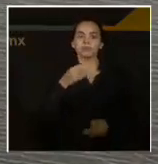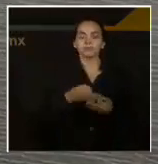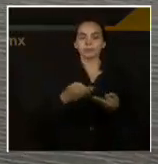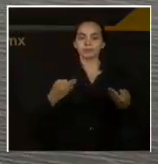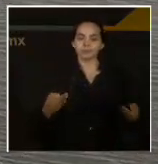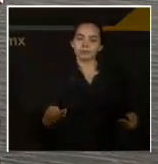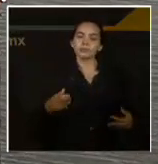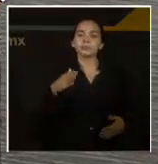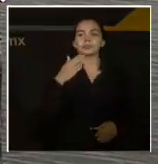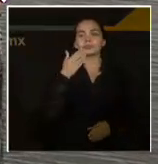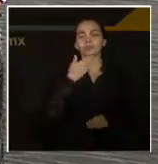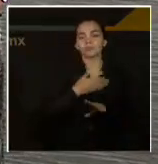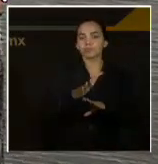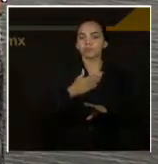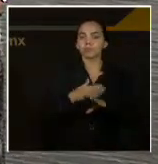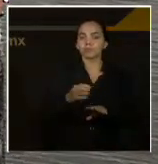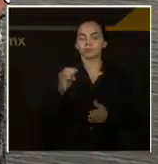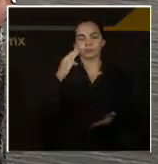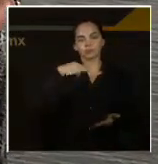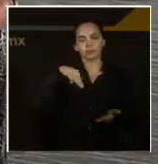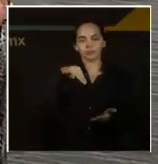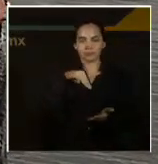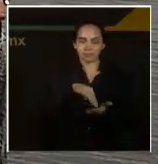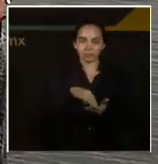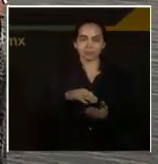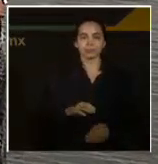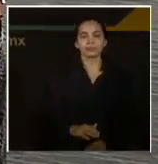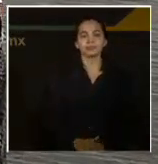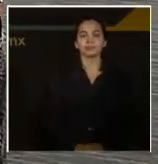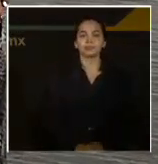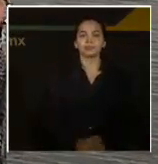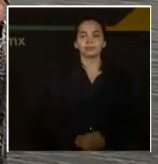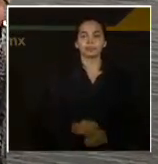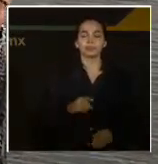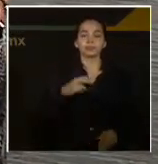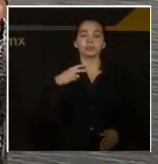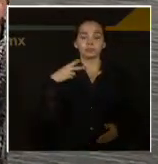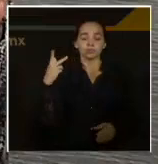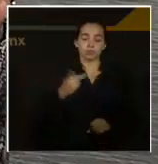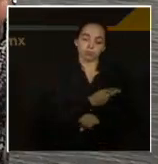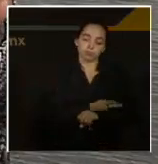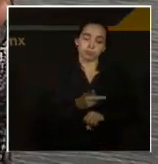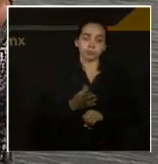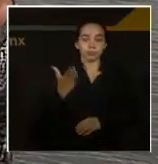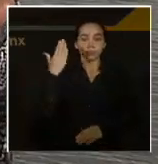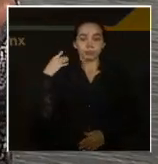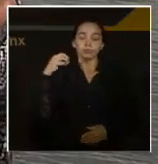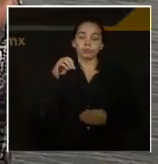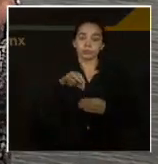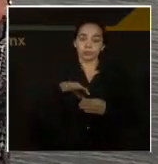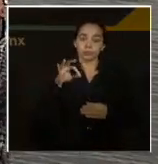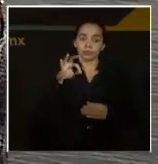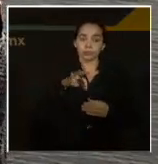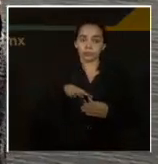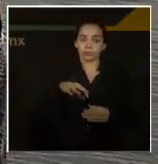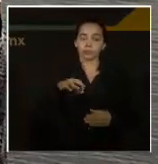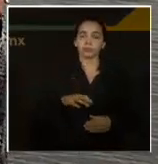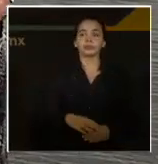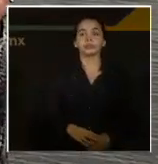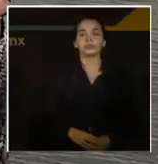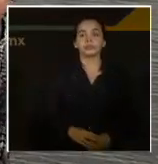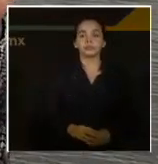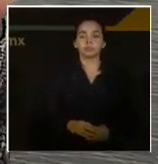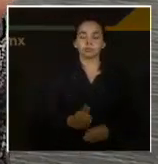Mérida. Yo vengo de un estado vecino que es el estado de Chiapas y acabamos de pasar precisamente la elección para candidato, lo que es